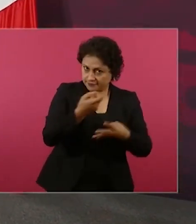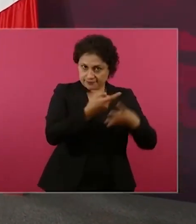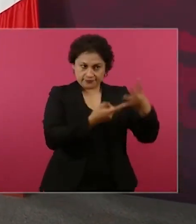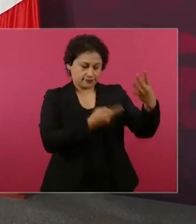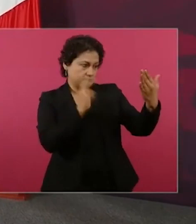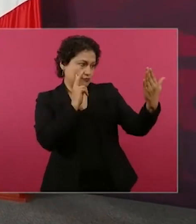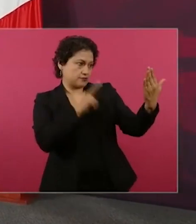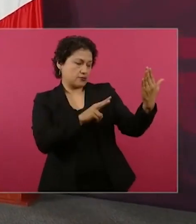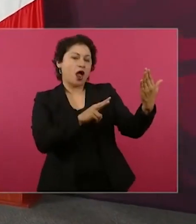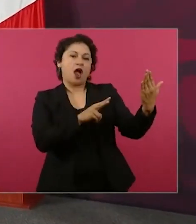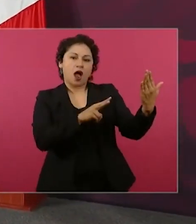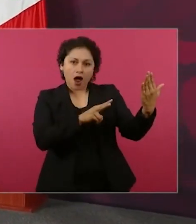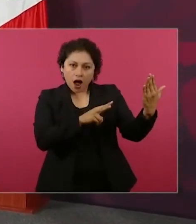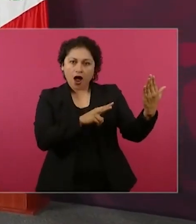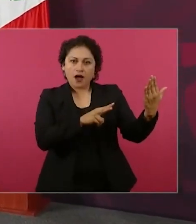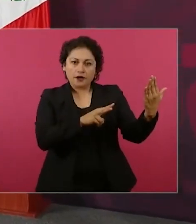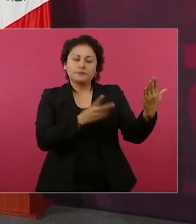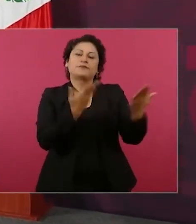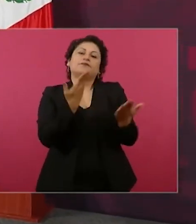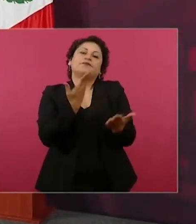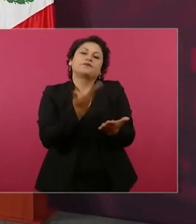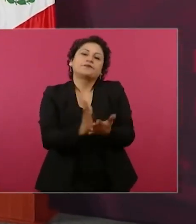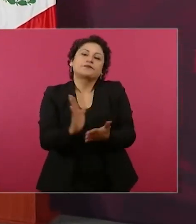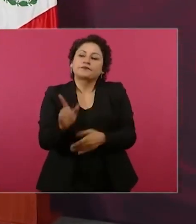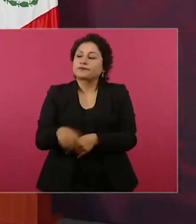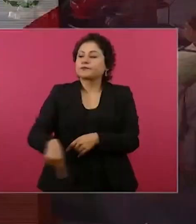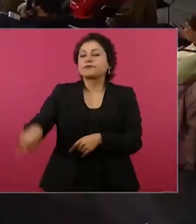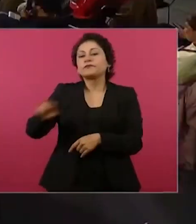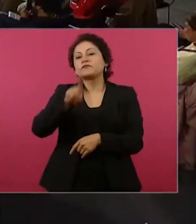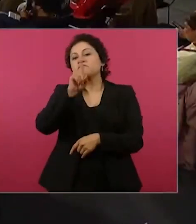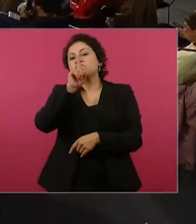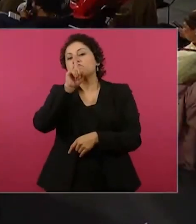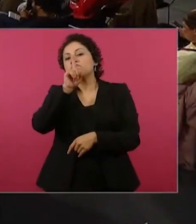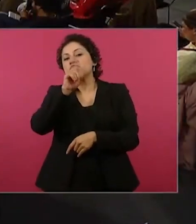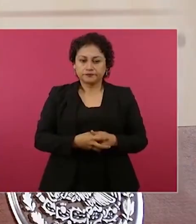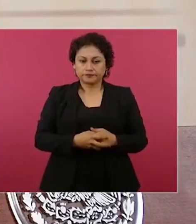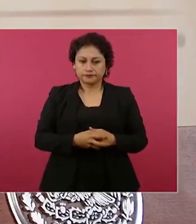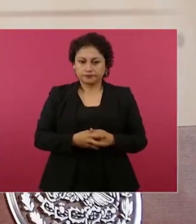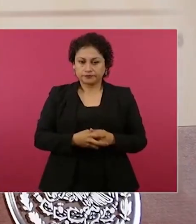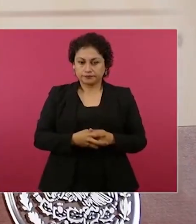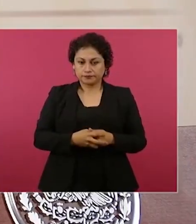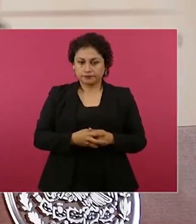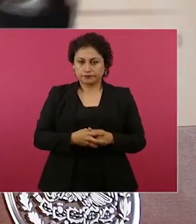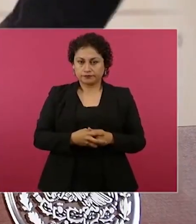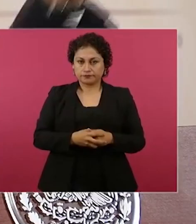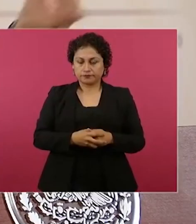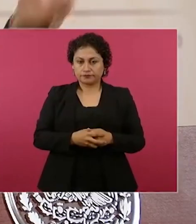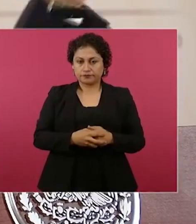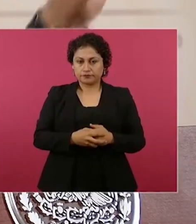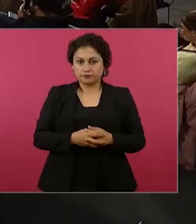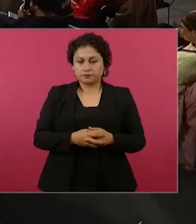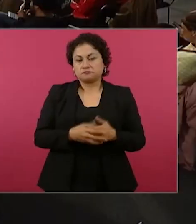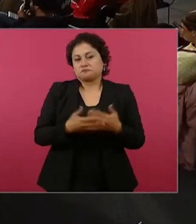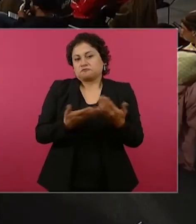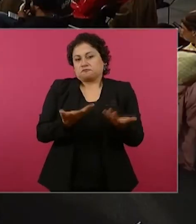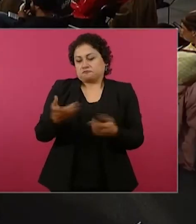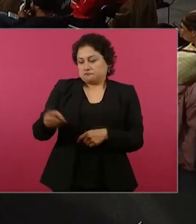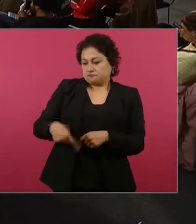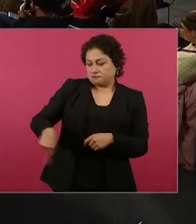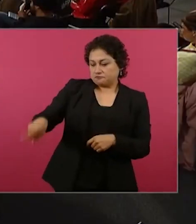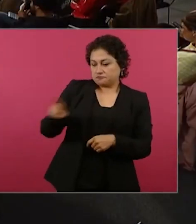hay censura la información es selectiva se da a conocer nada más lo que les